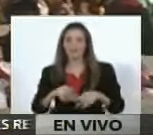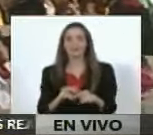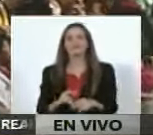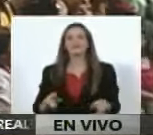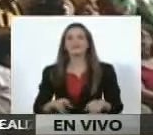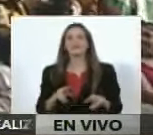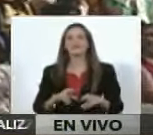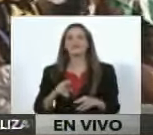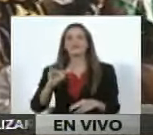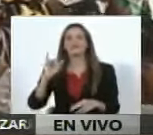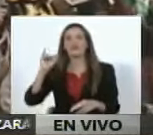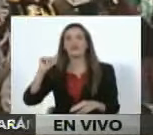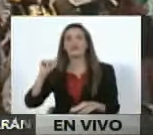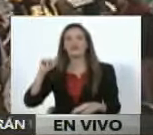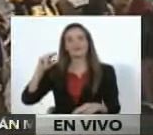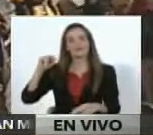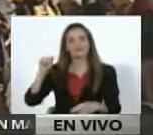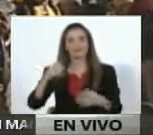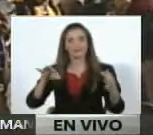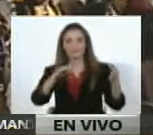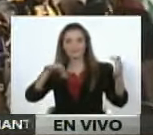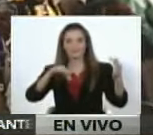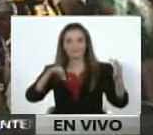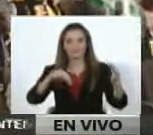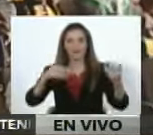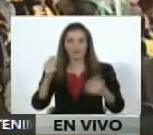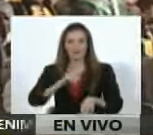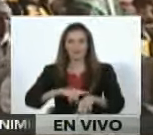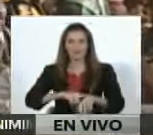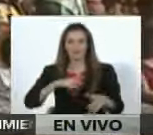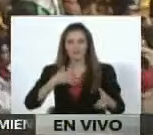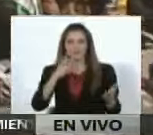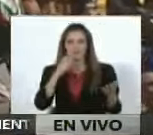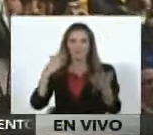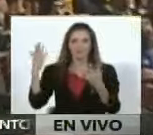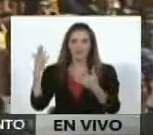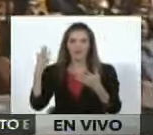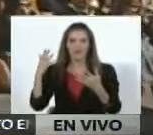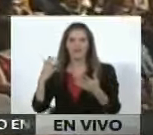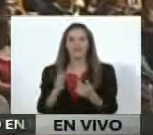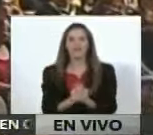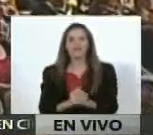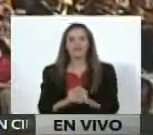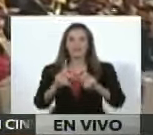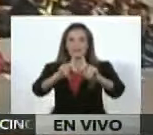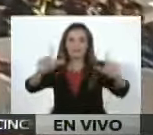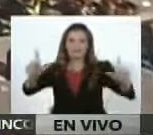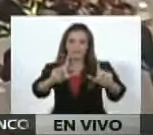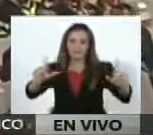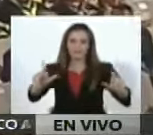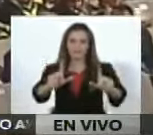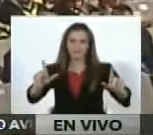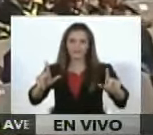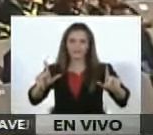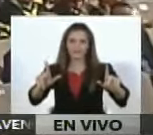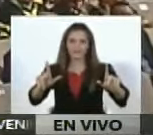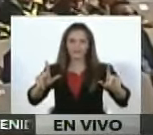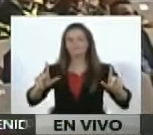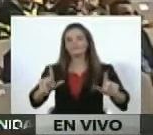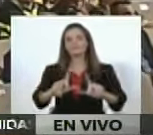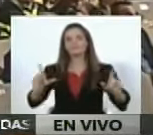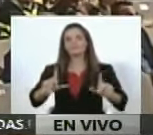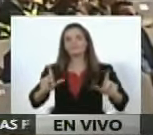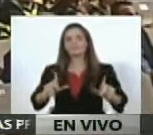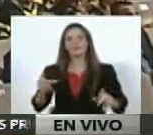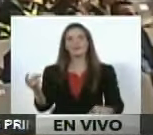Reina del Teatro Teresa Carreño. A esta hora, como podemos apreciar a través de las pantallas, el primer